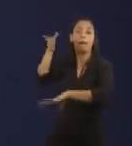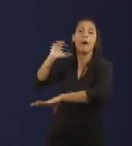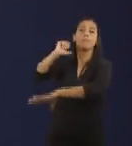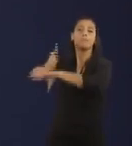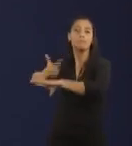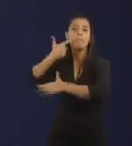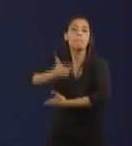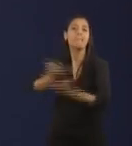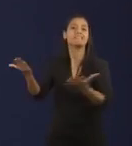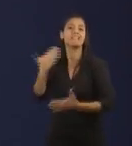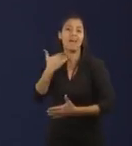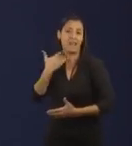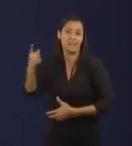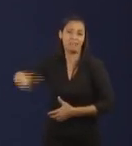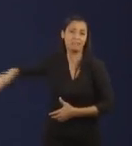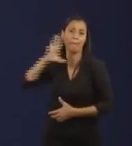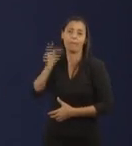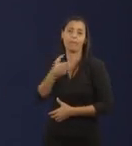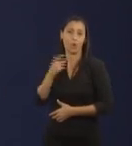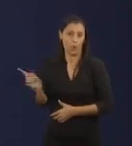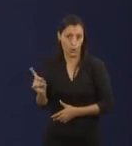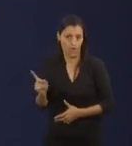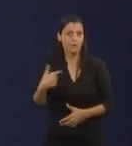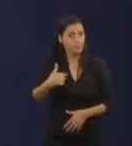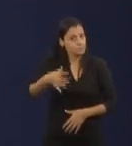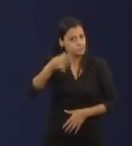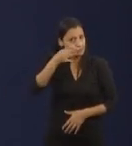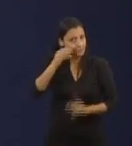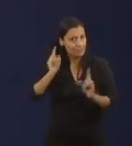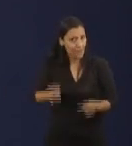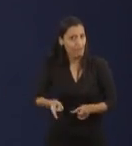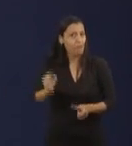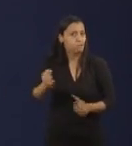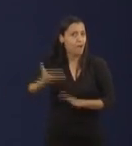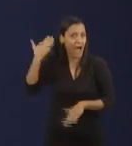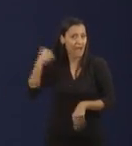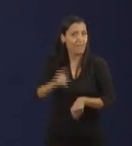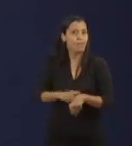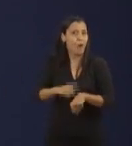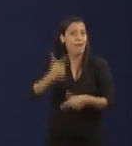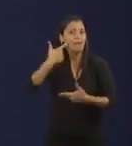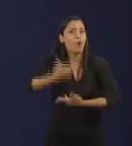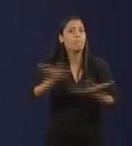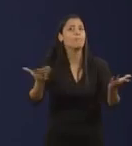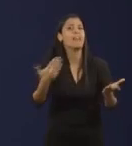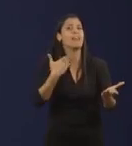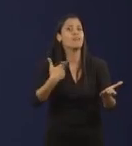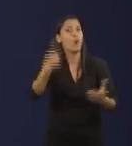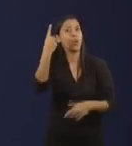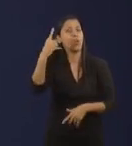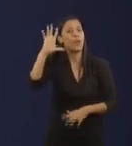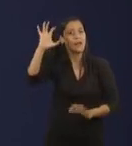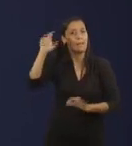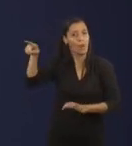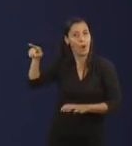la feria eh ha presentado De hecho yo he estado presente en otras presentaciones de él o al menos en una que recuerdo